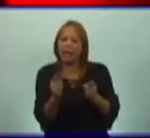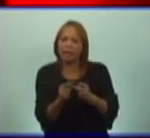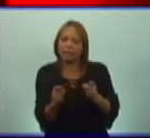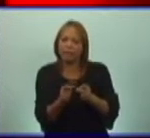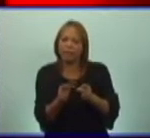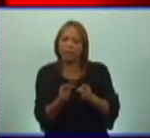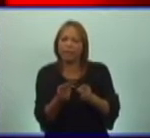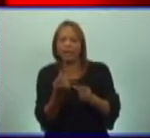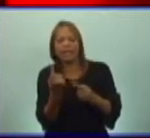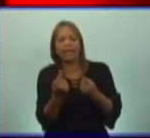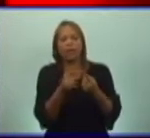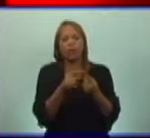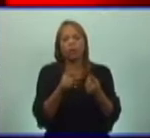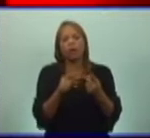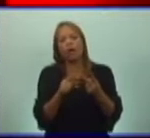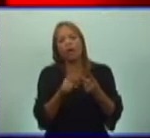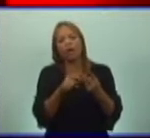de